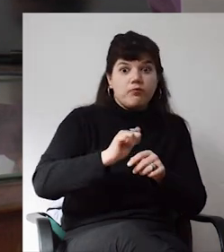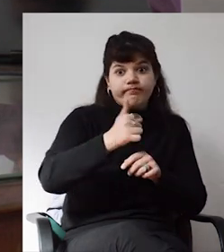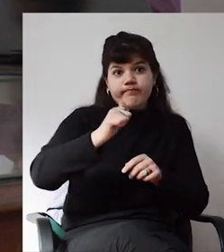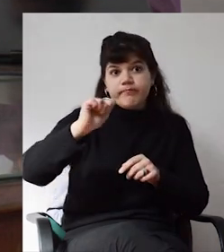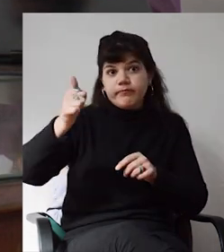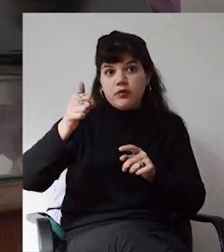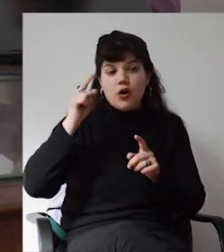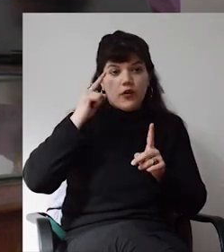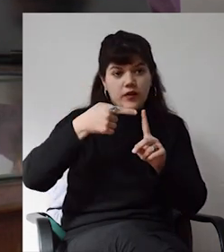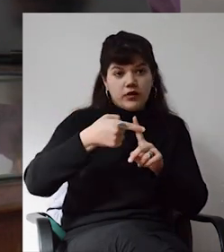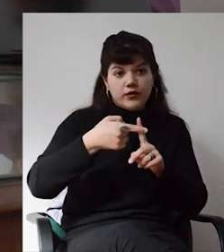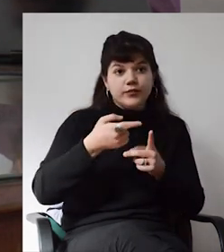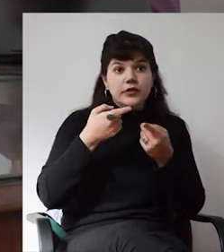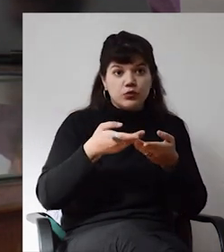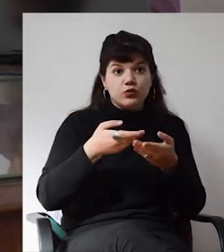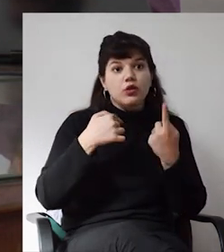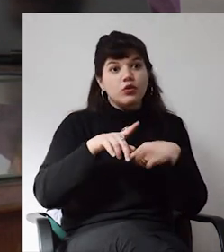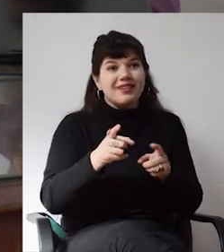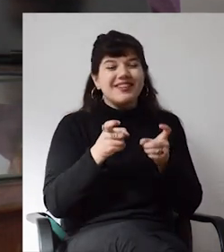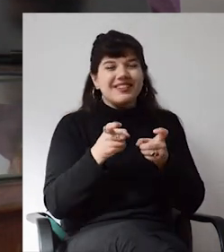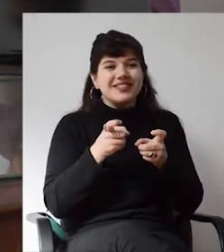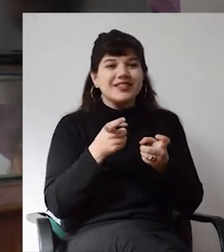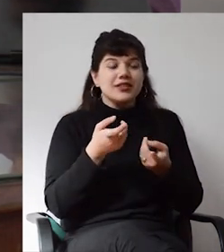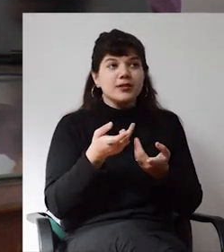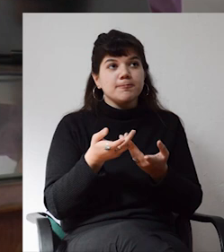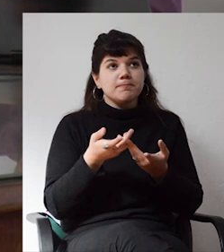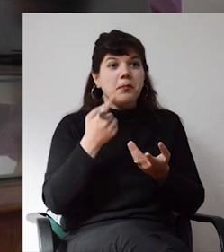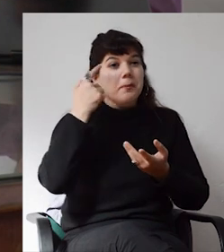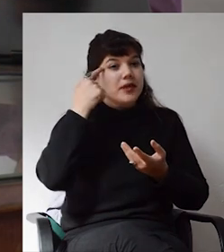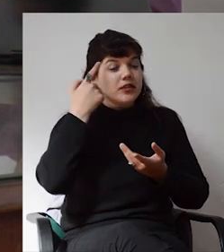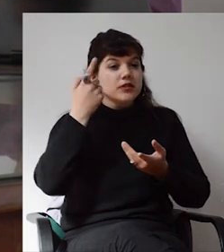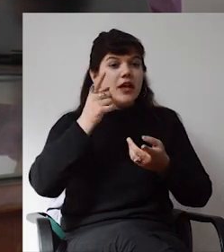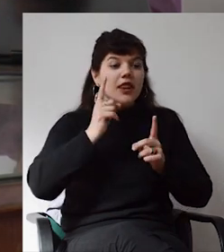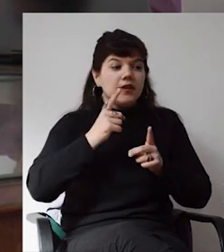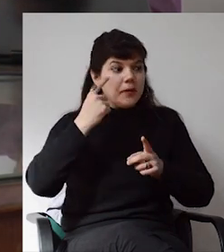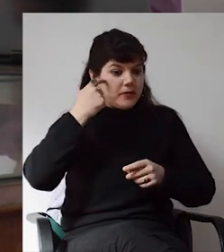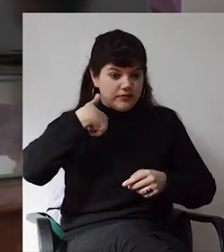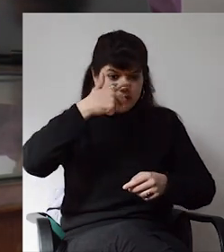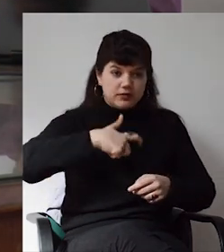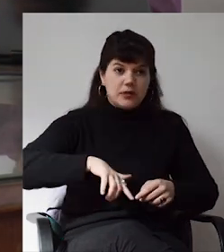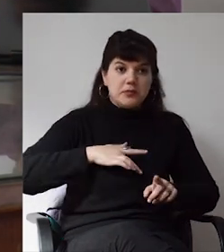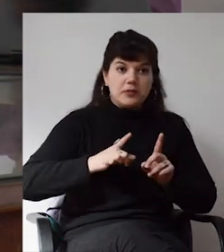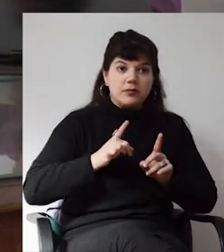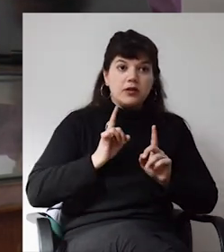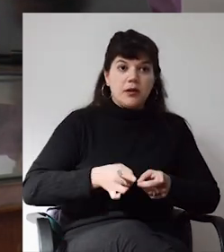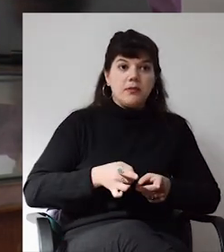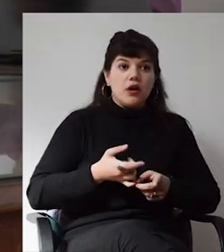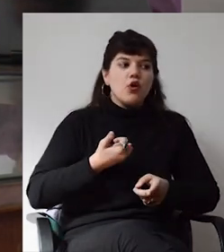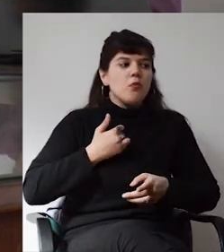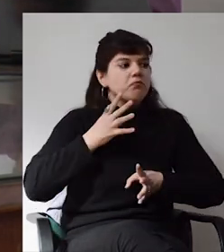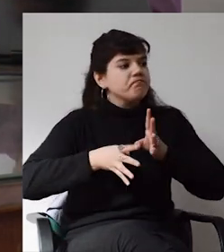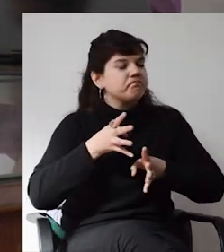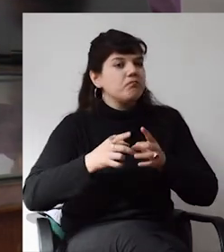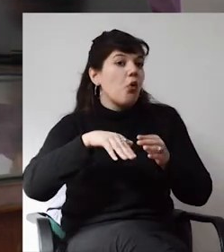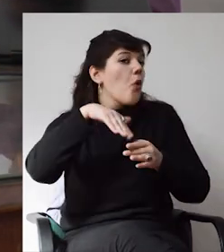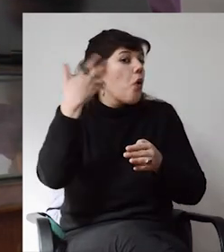para cumplir los objetivos que tiene. Entonces, es necesario poder pensar y pensarse